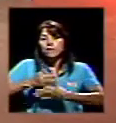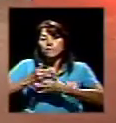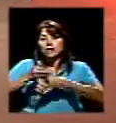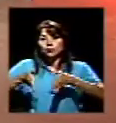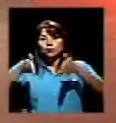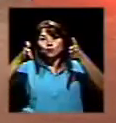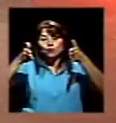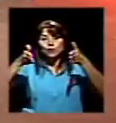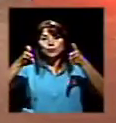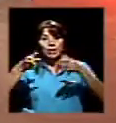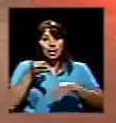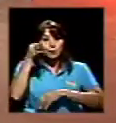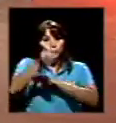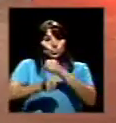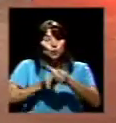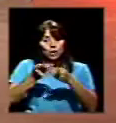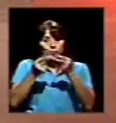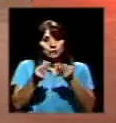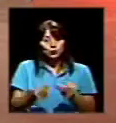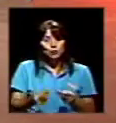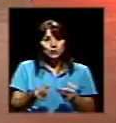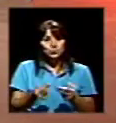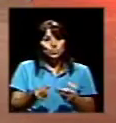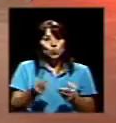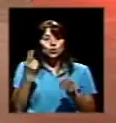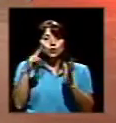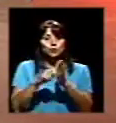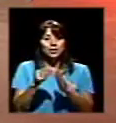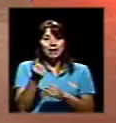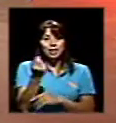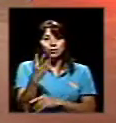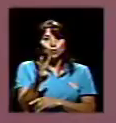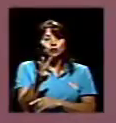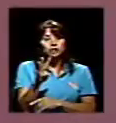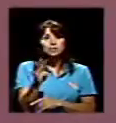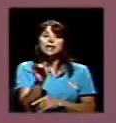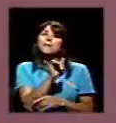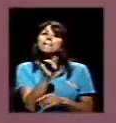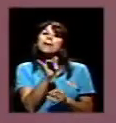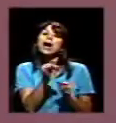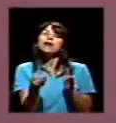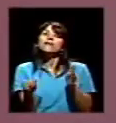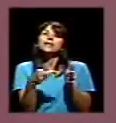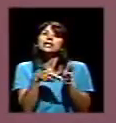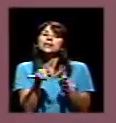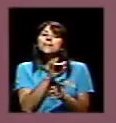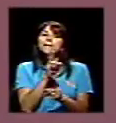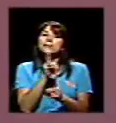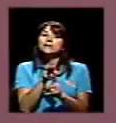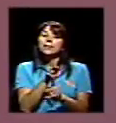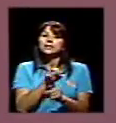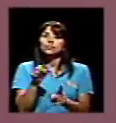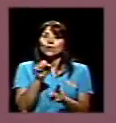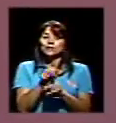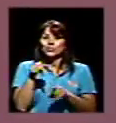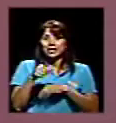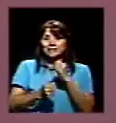básicamente lo que hace es también una réplica de un año donde ha habido equilibrio, pero también con incremento de